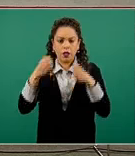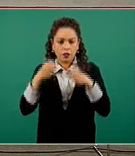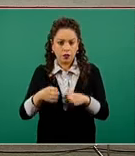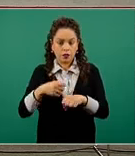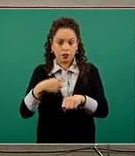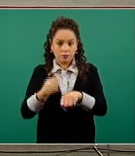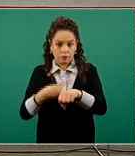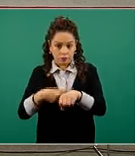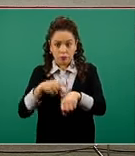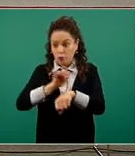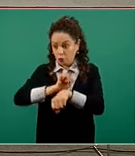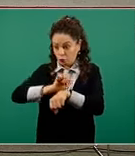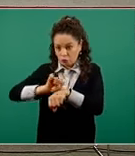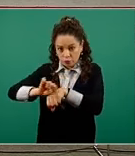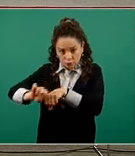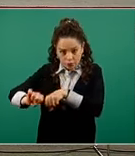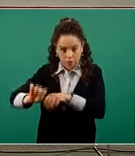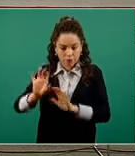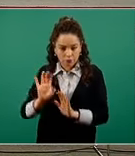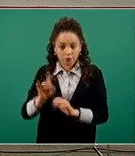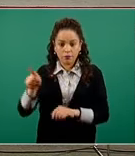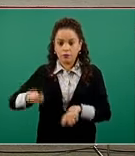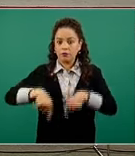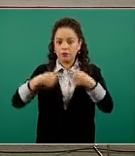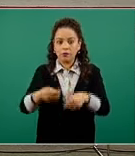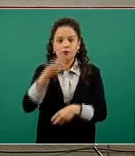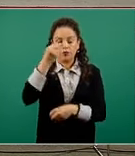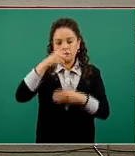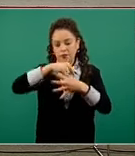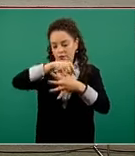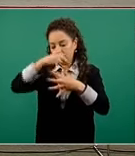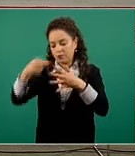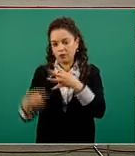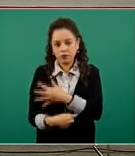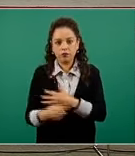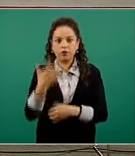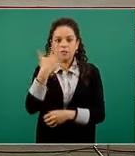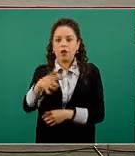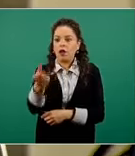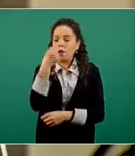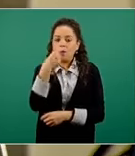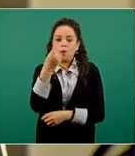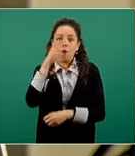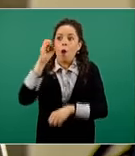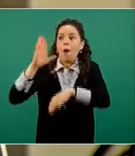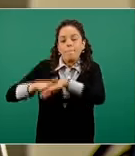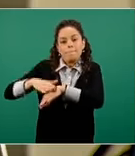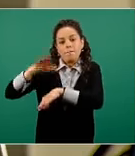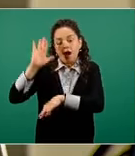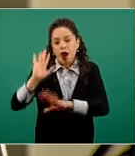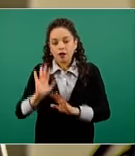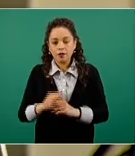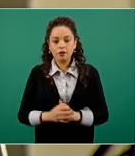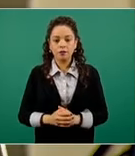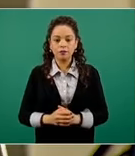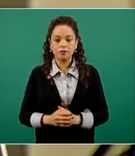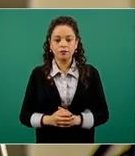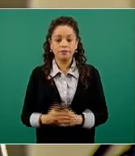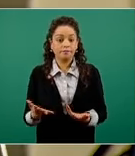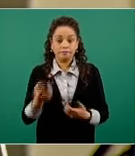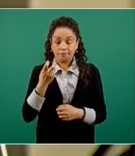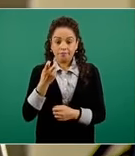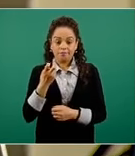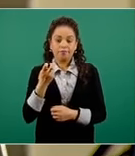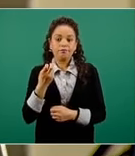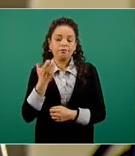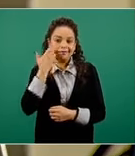están recetando todos estos medicamentos, ¿no?, una batería chonchísima de 10 medicamentos o más. Entonces, pues saber,